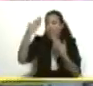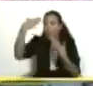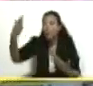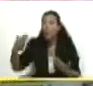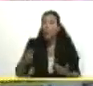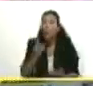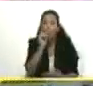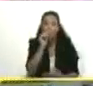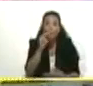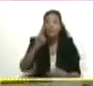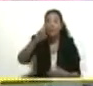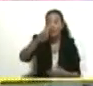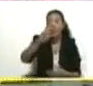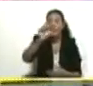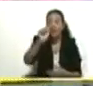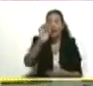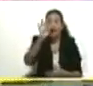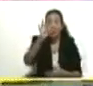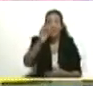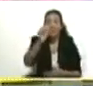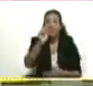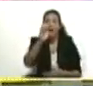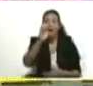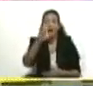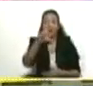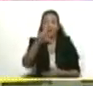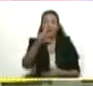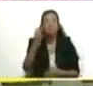allá, gran compañero, amigo,